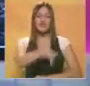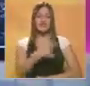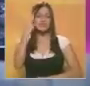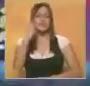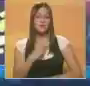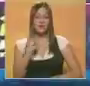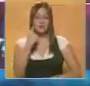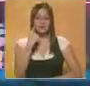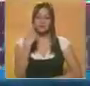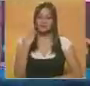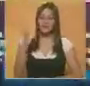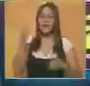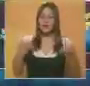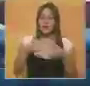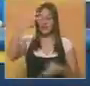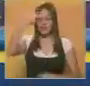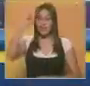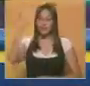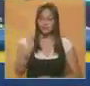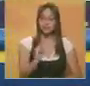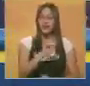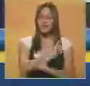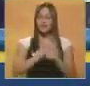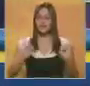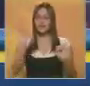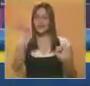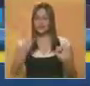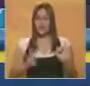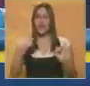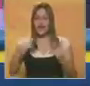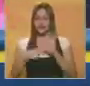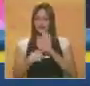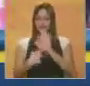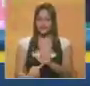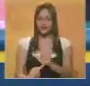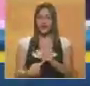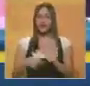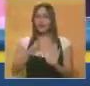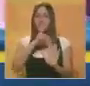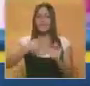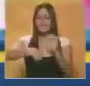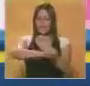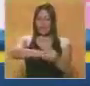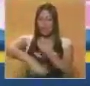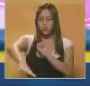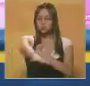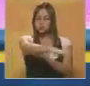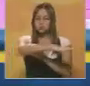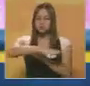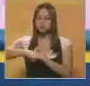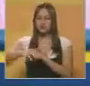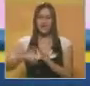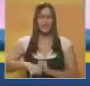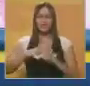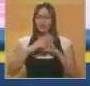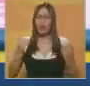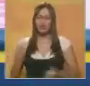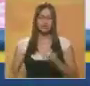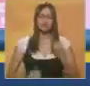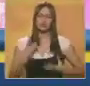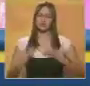Simón Bolívar. Los chicos de Maná cerraron su gira por Venezuela con una presentación en el campo de fútbol de la Casa de Estudios, donde derrocharon toda su